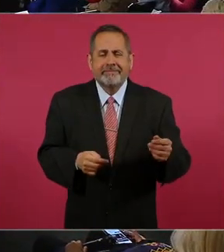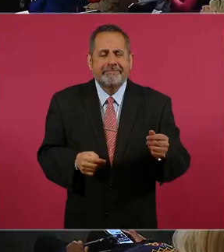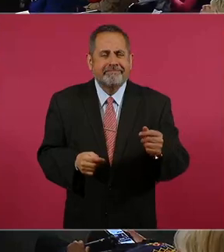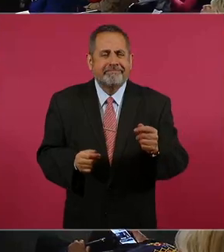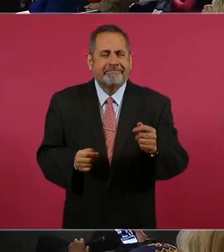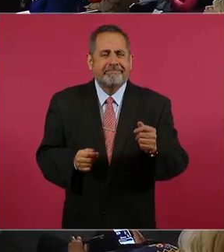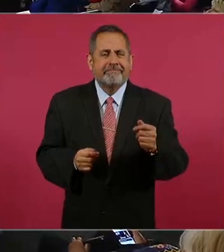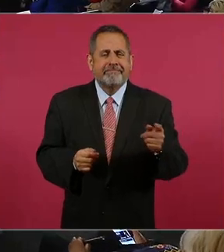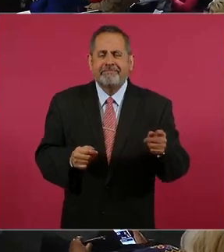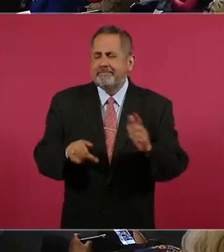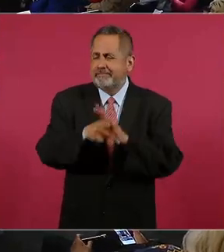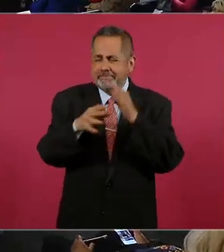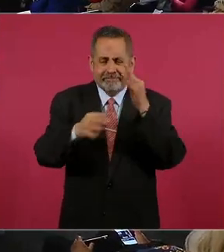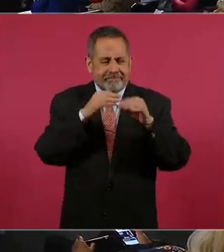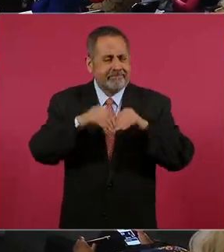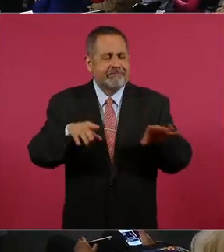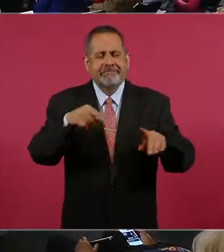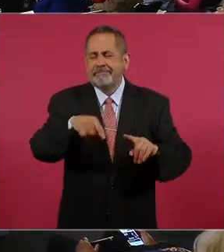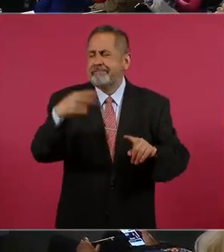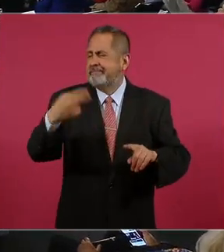el medio de